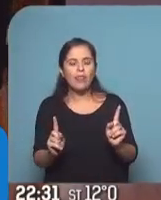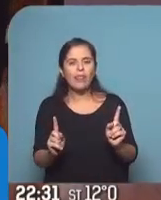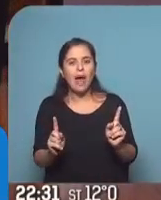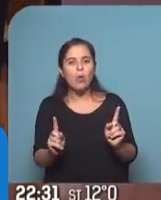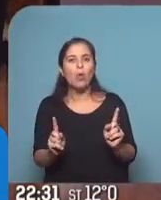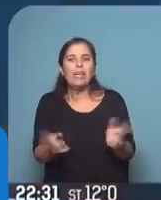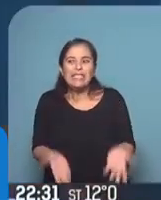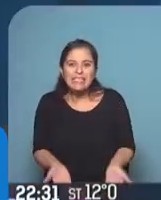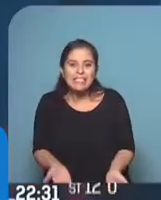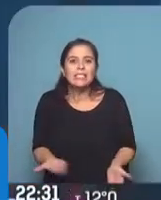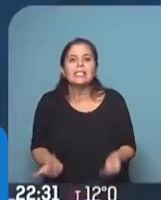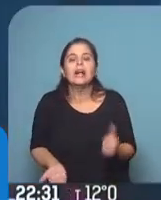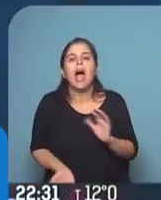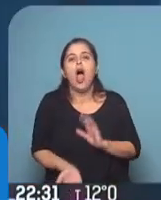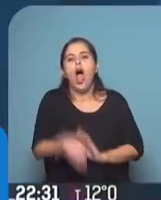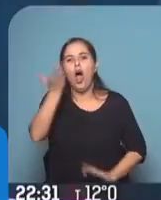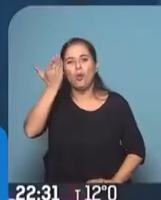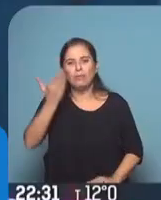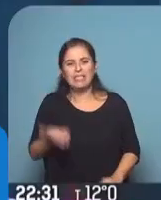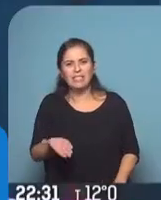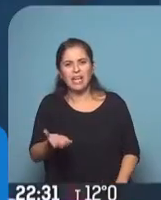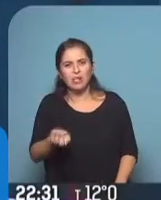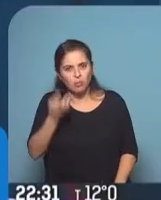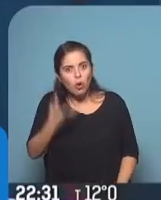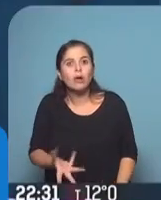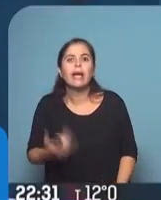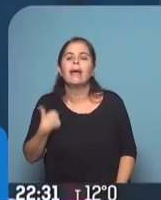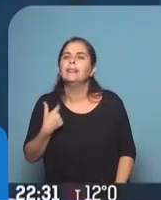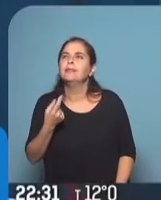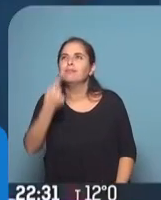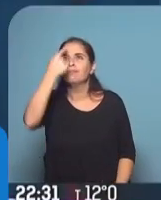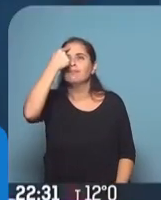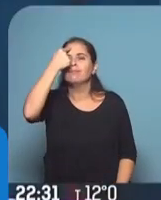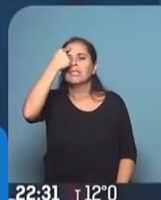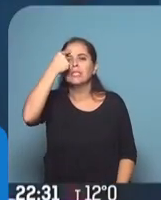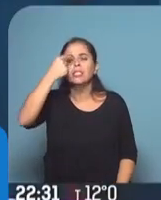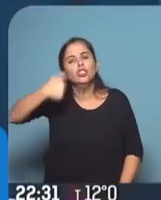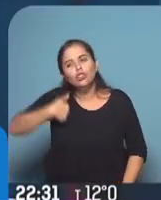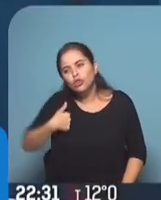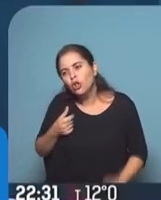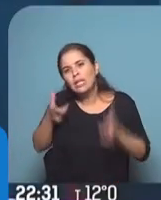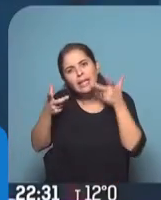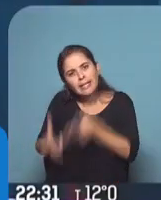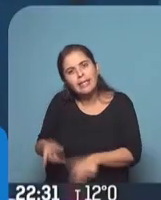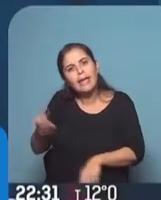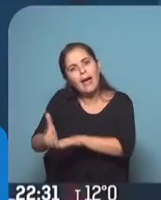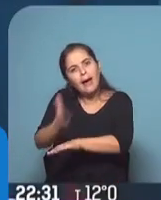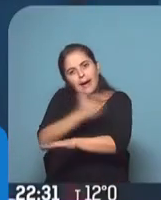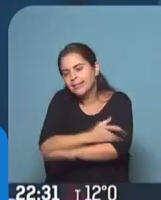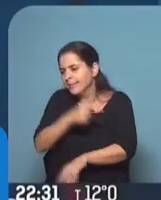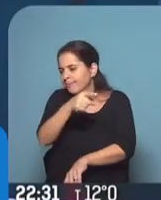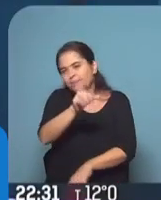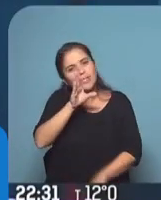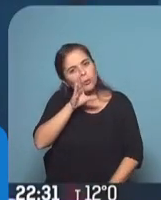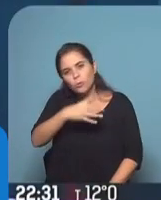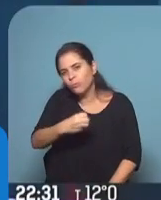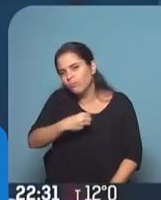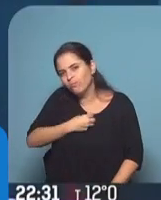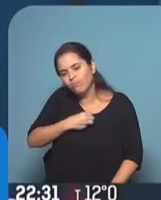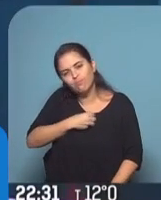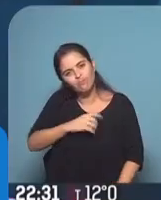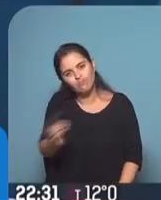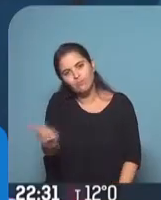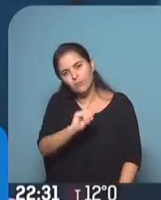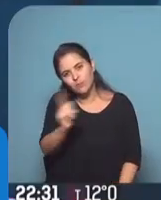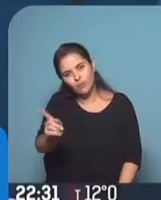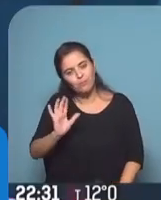qué? Porque la idea de ellos es, le hemos dicho que no había que confiar en Estados Unidos, eso es. Pero de todas maneras, hoy en día, ni